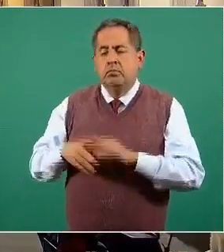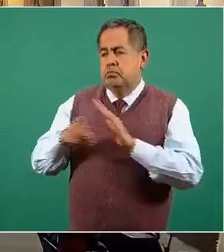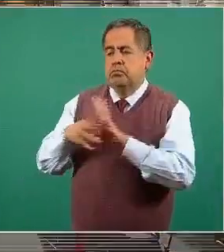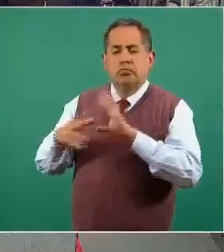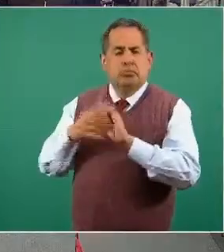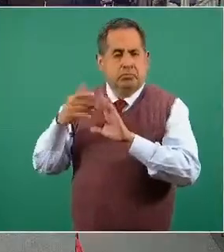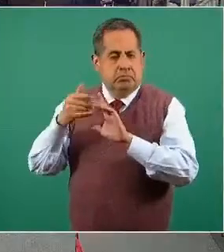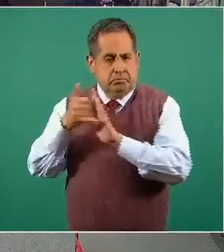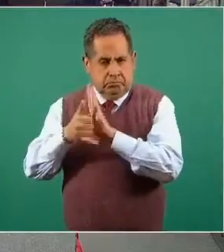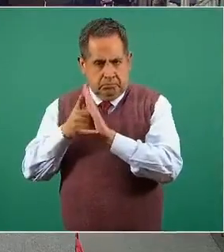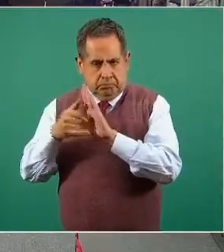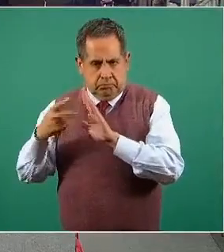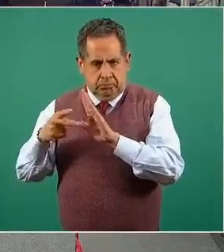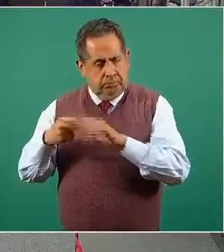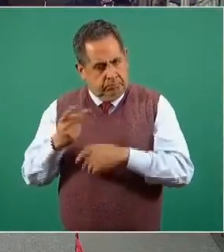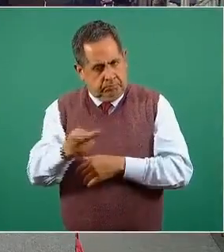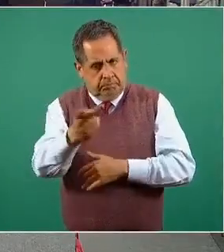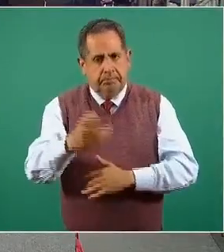YouTube.